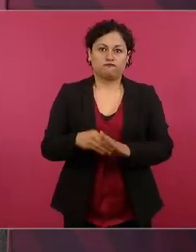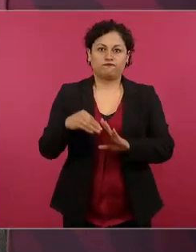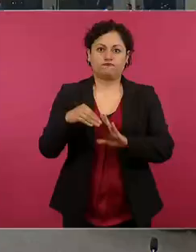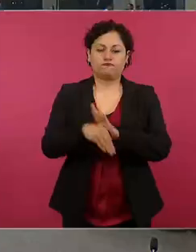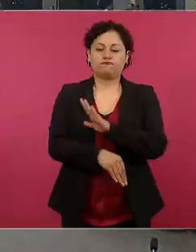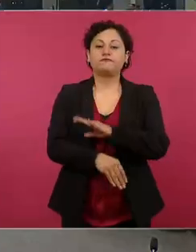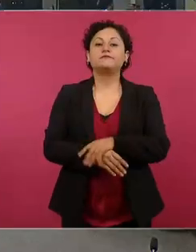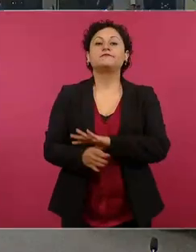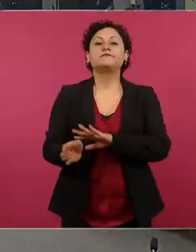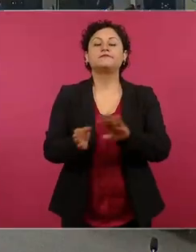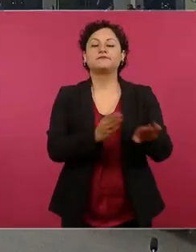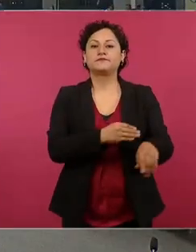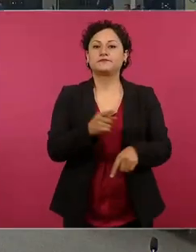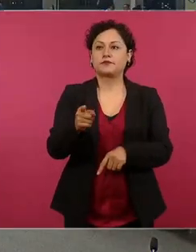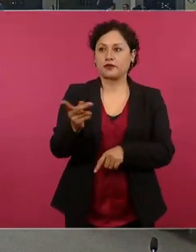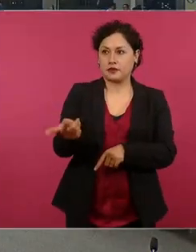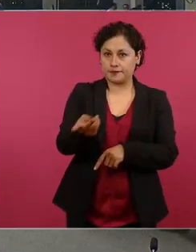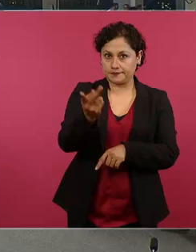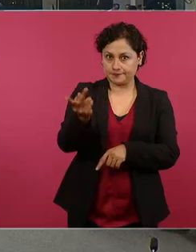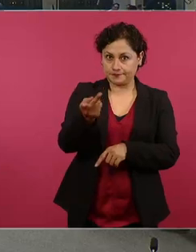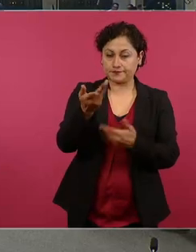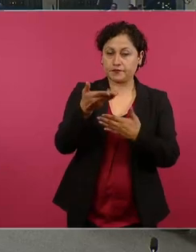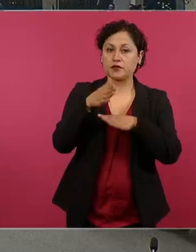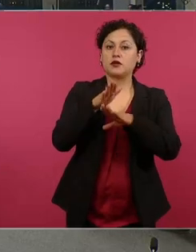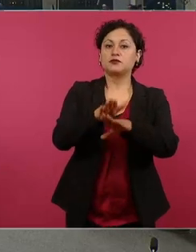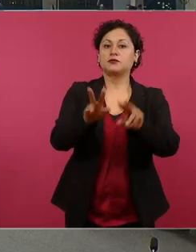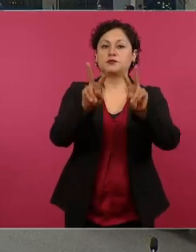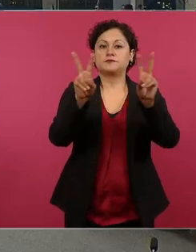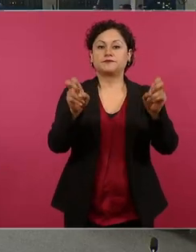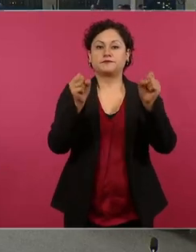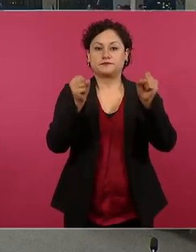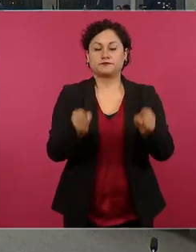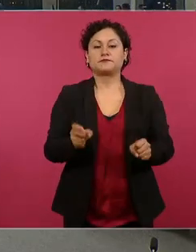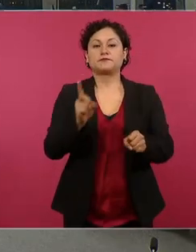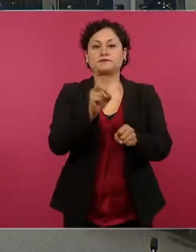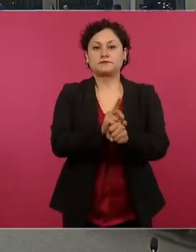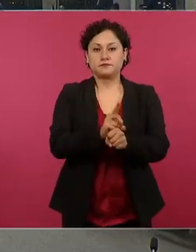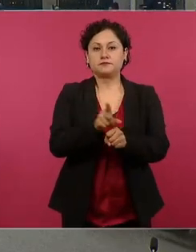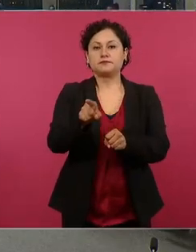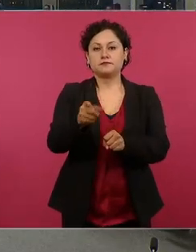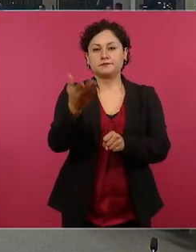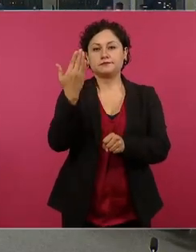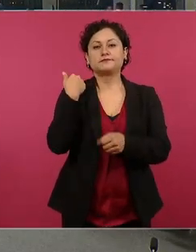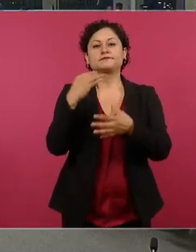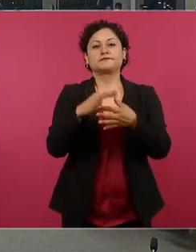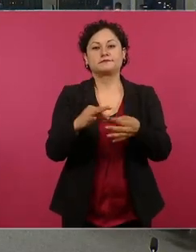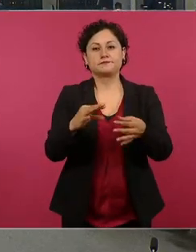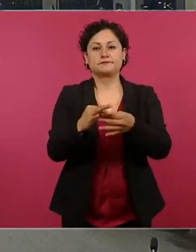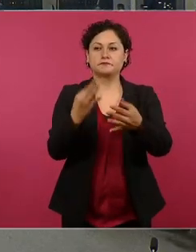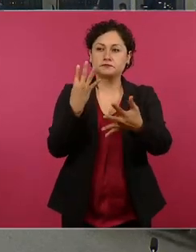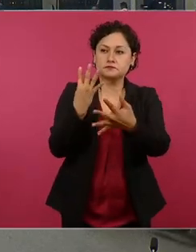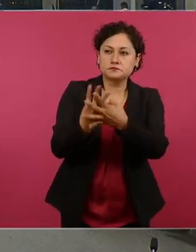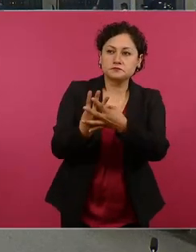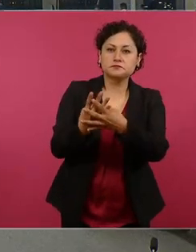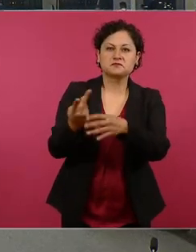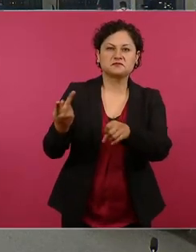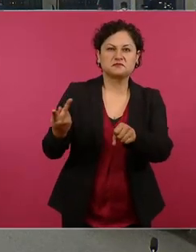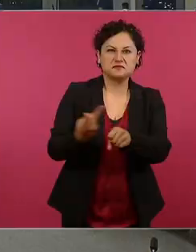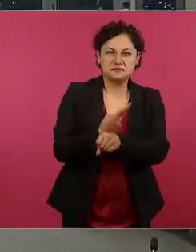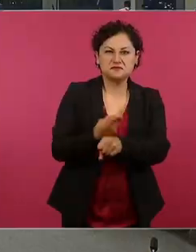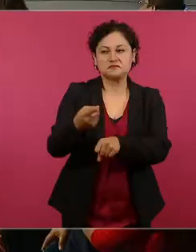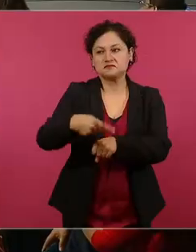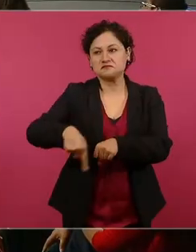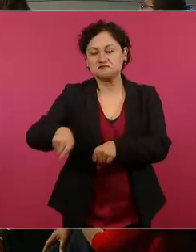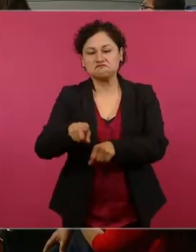Presidente, en un tema de seguridad también, se ha hablado de los centros penitenciarios, la responsabilidad que hay en ellos, también en tema de presupuesto se ha desglosado